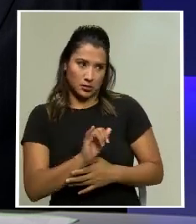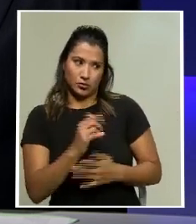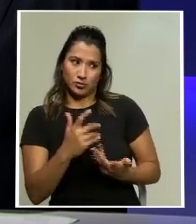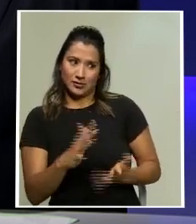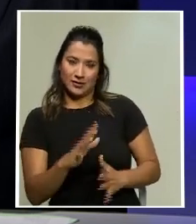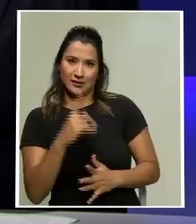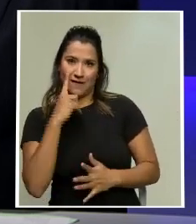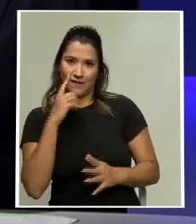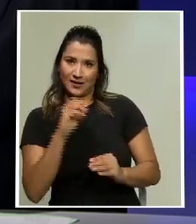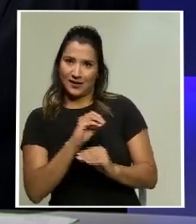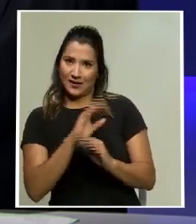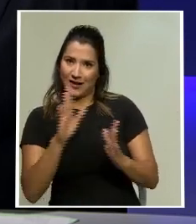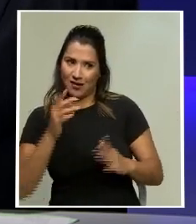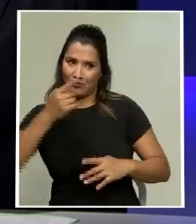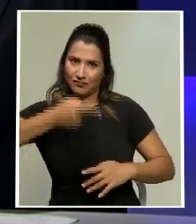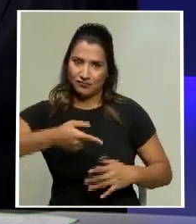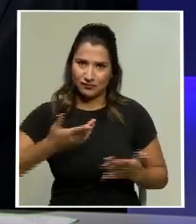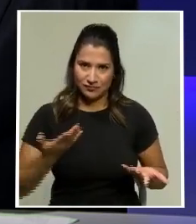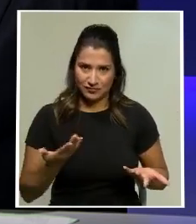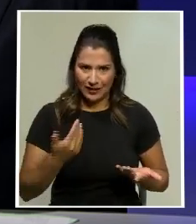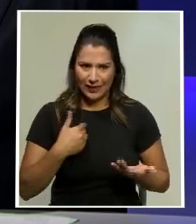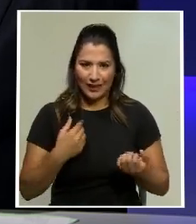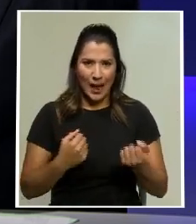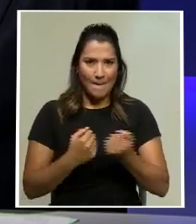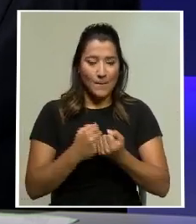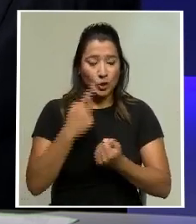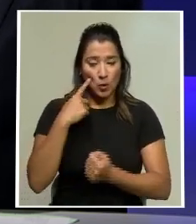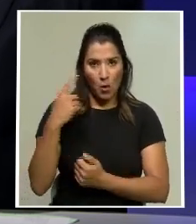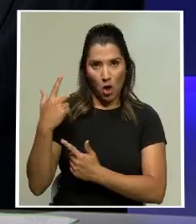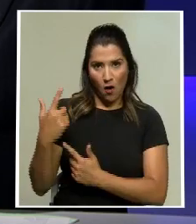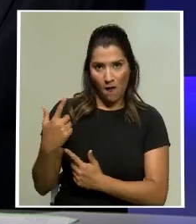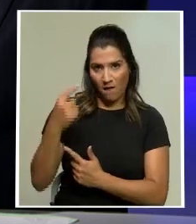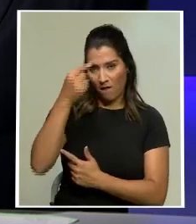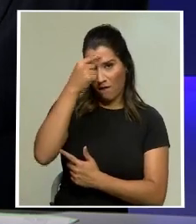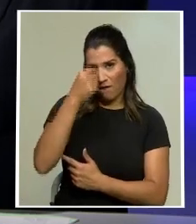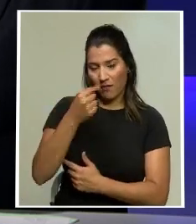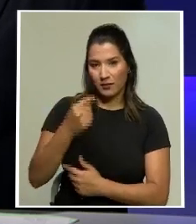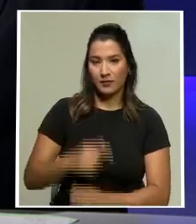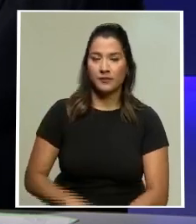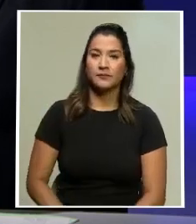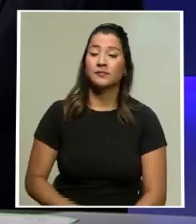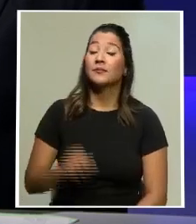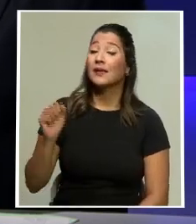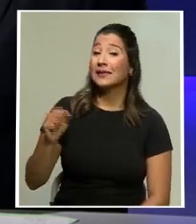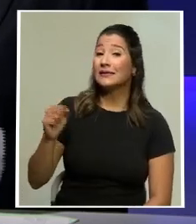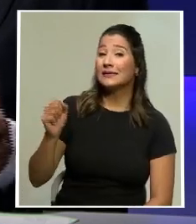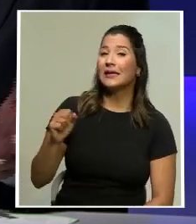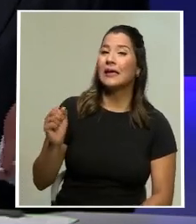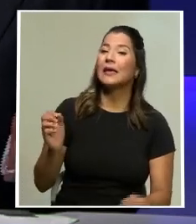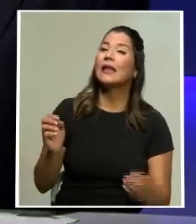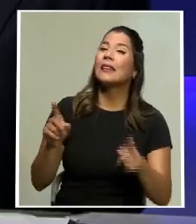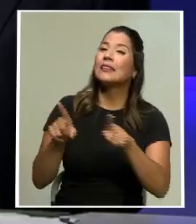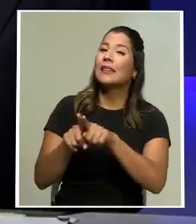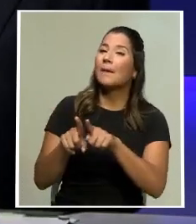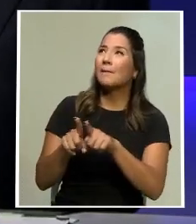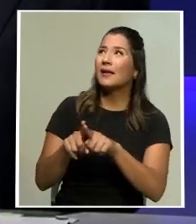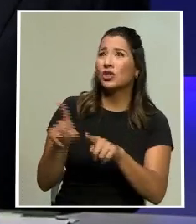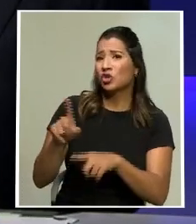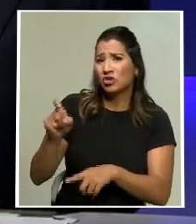síntoma muy claro del apoyo y del respaldo que les da. Sí, sobre todo que era